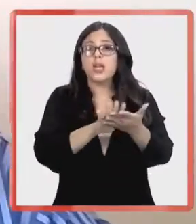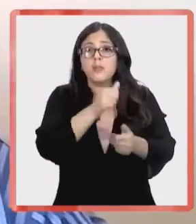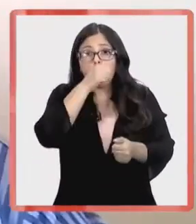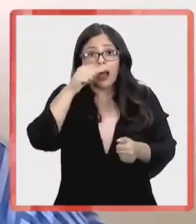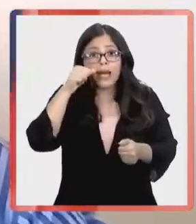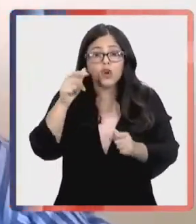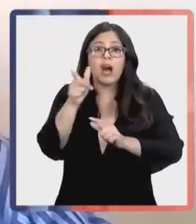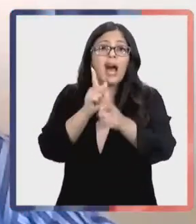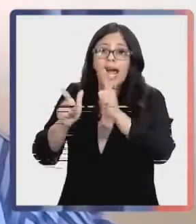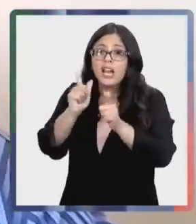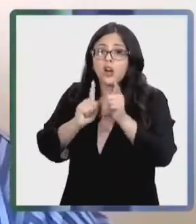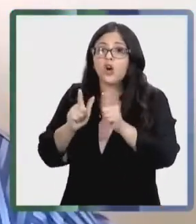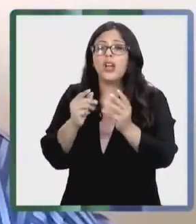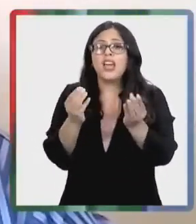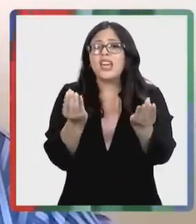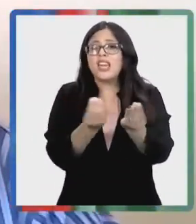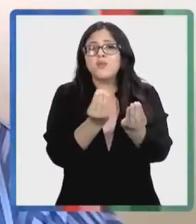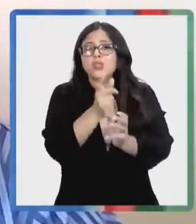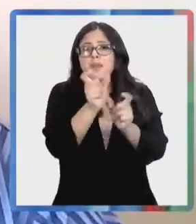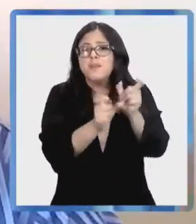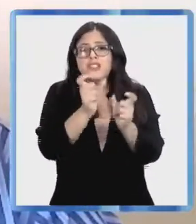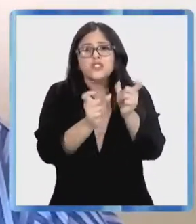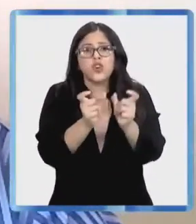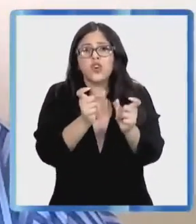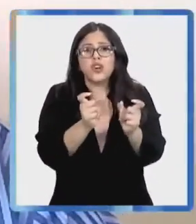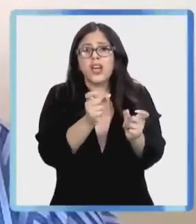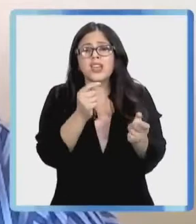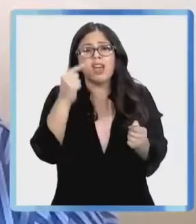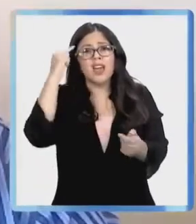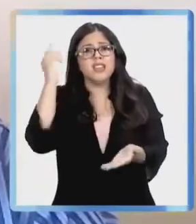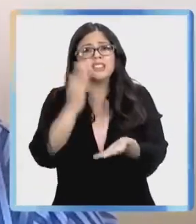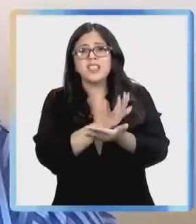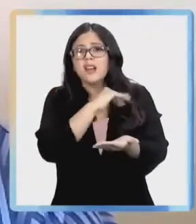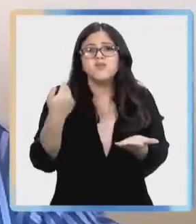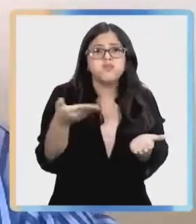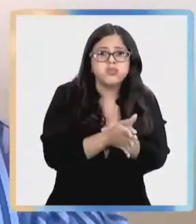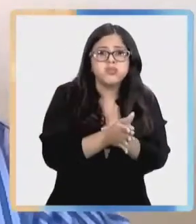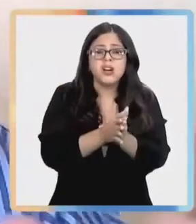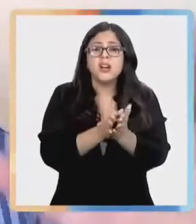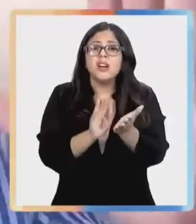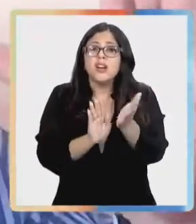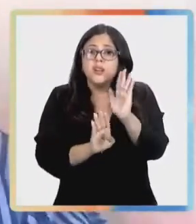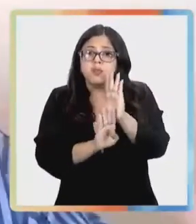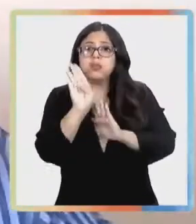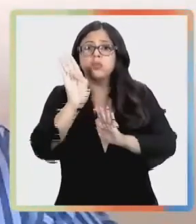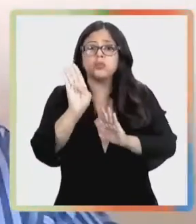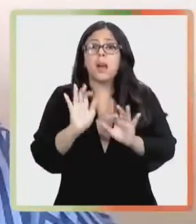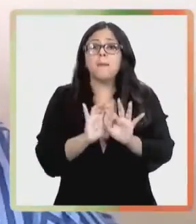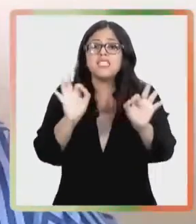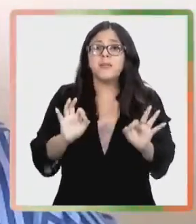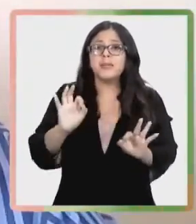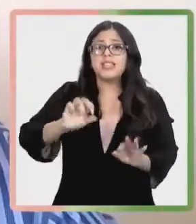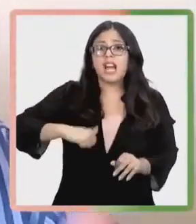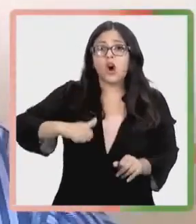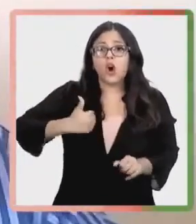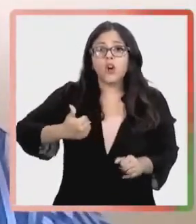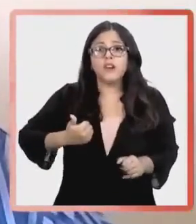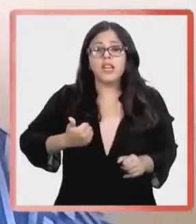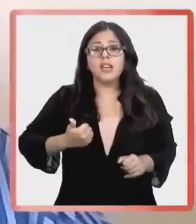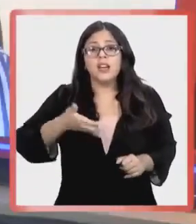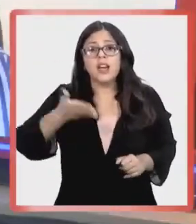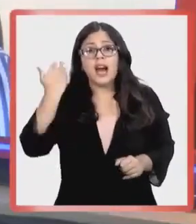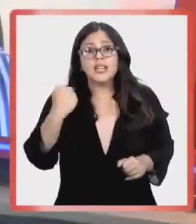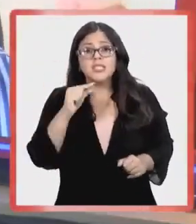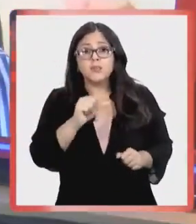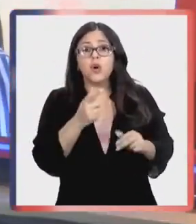por ejemplo. Y tenemos una tasa de suicidio que va al alza, en adolescentes particularmente. O sea, tenemos un fenómeno que tiene que ser abordado. Acabamos de